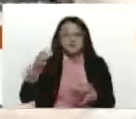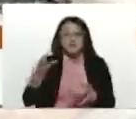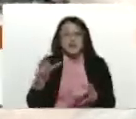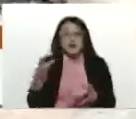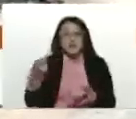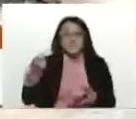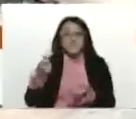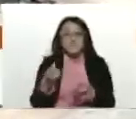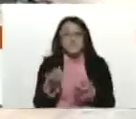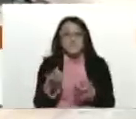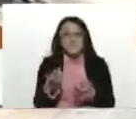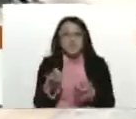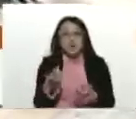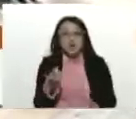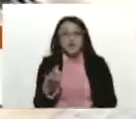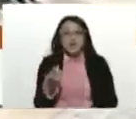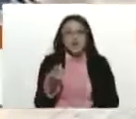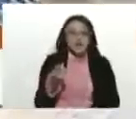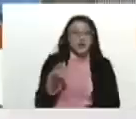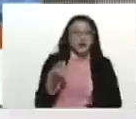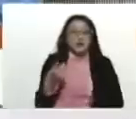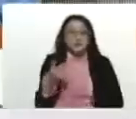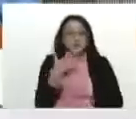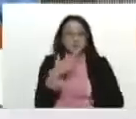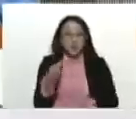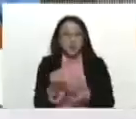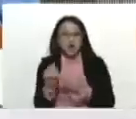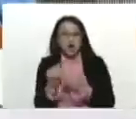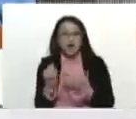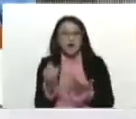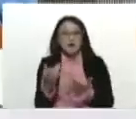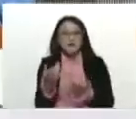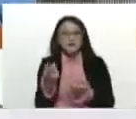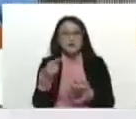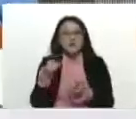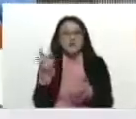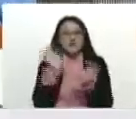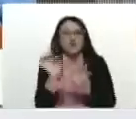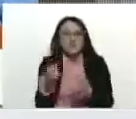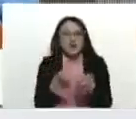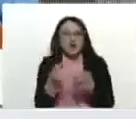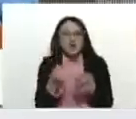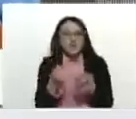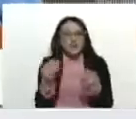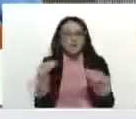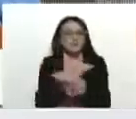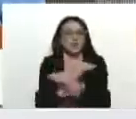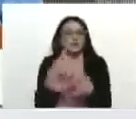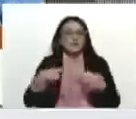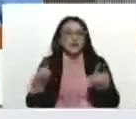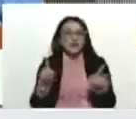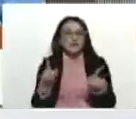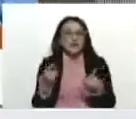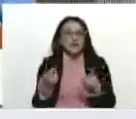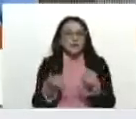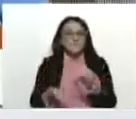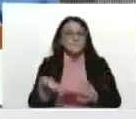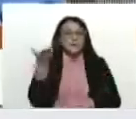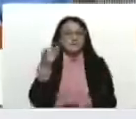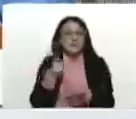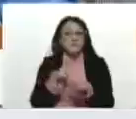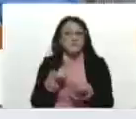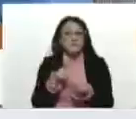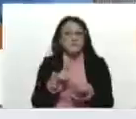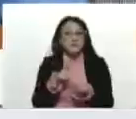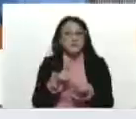con un país tan diferente como Estados Unidos que incluso tiene ciclos económicos absolutamente Opuestos Cuando sube el precio petróleo le va bien a Venezuela y